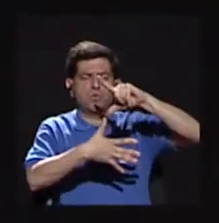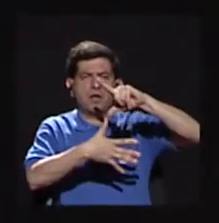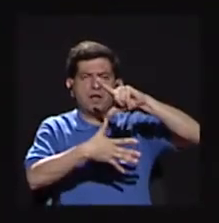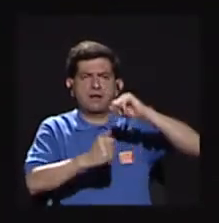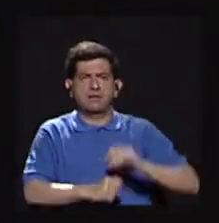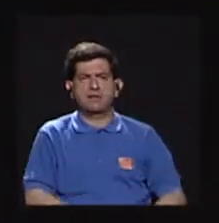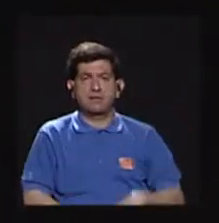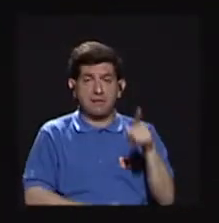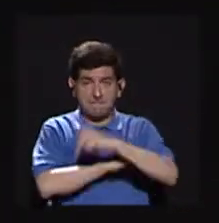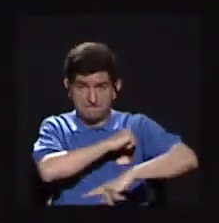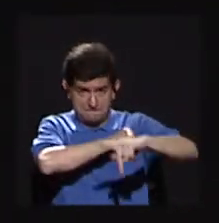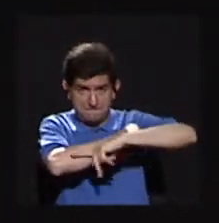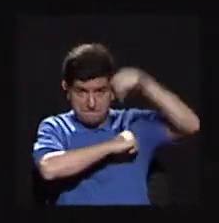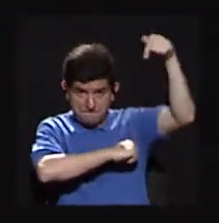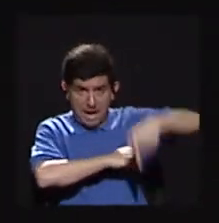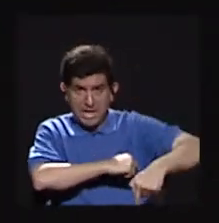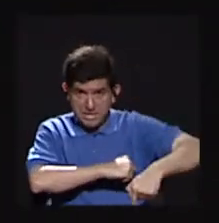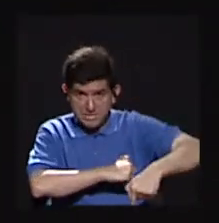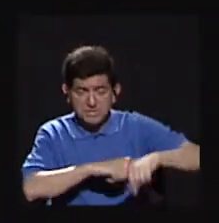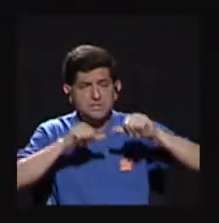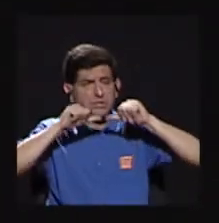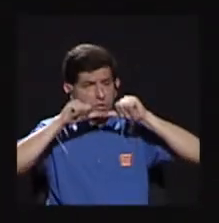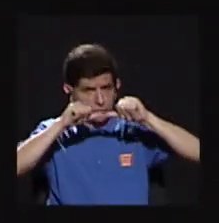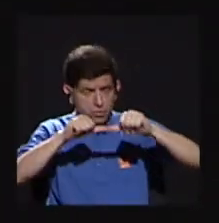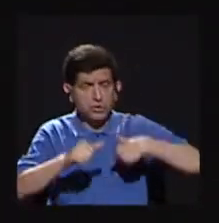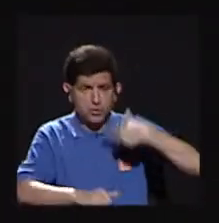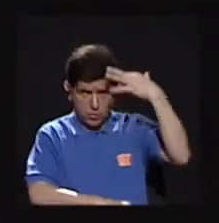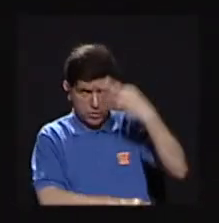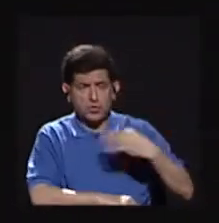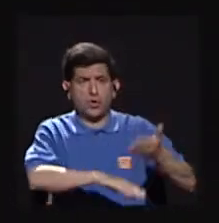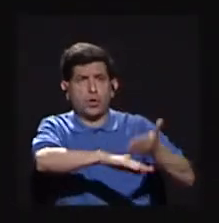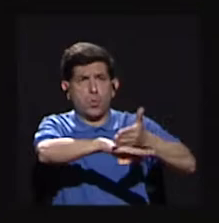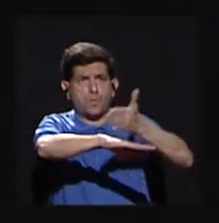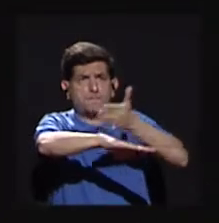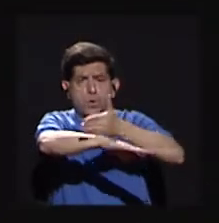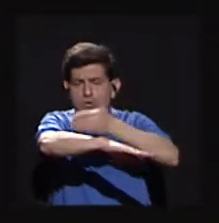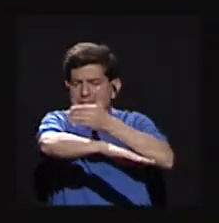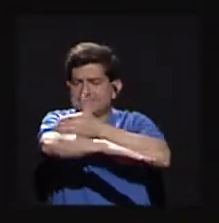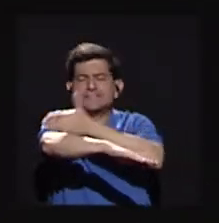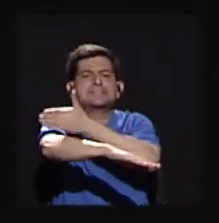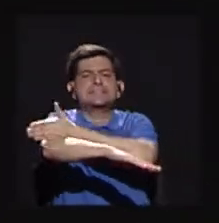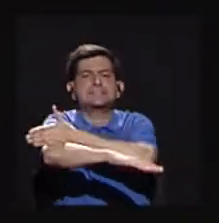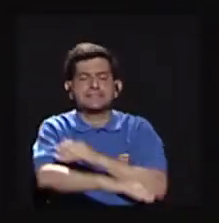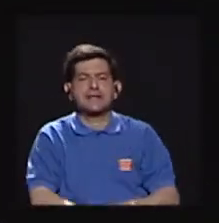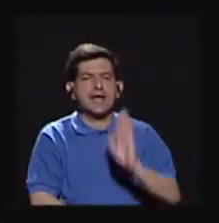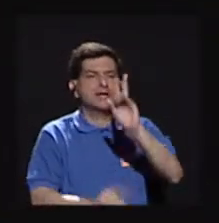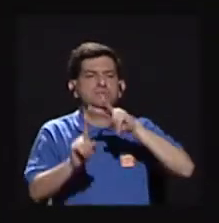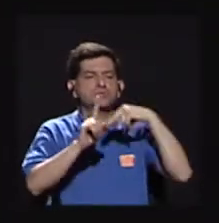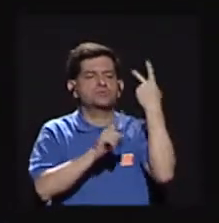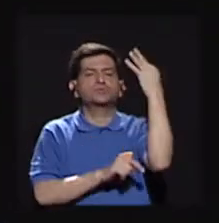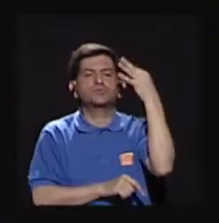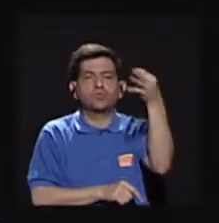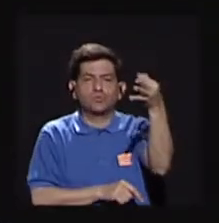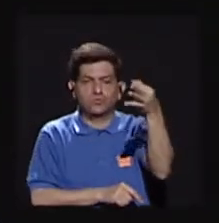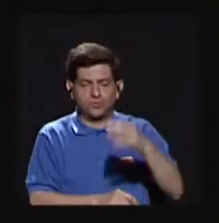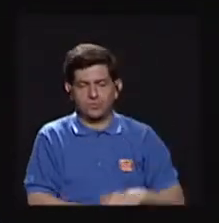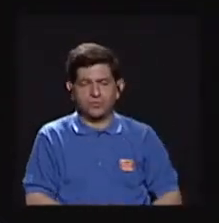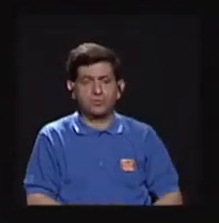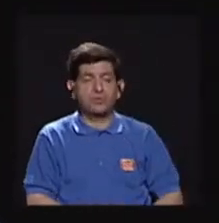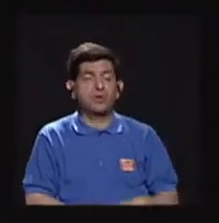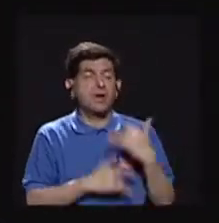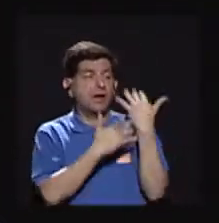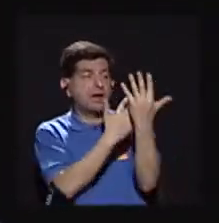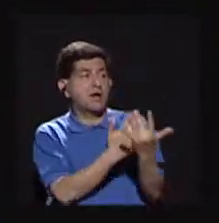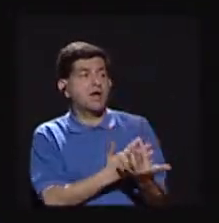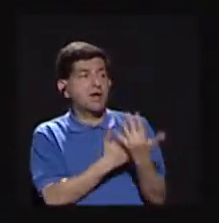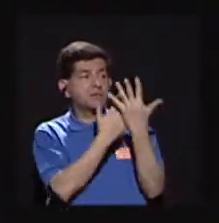este ha sido un país que sigue siendo me parece progresista en su visión de futuro aspiramos a